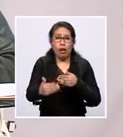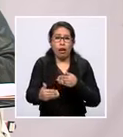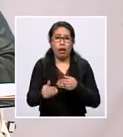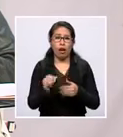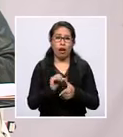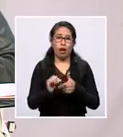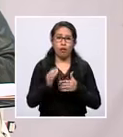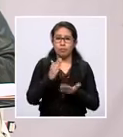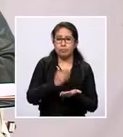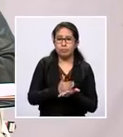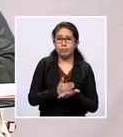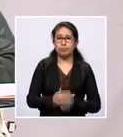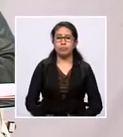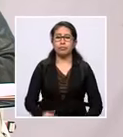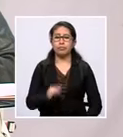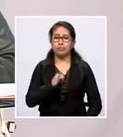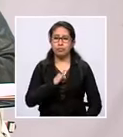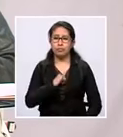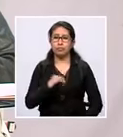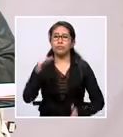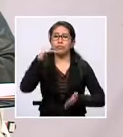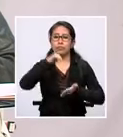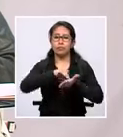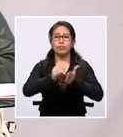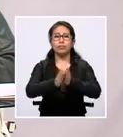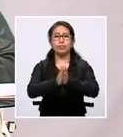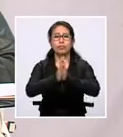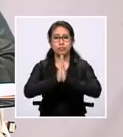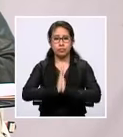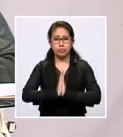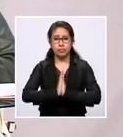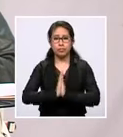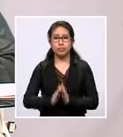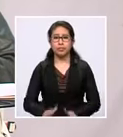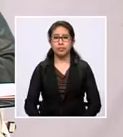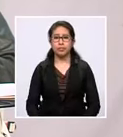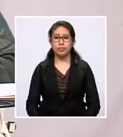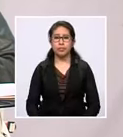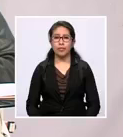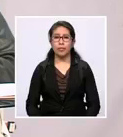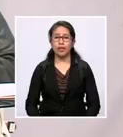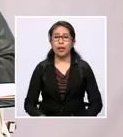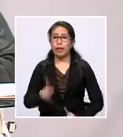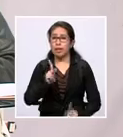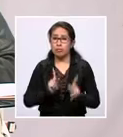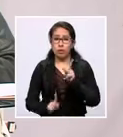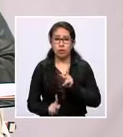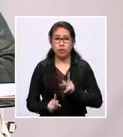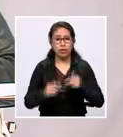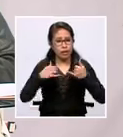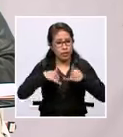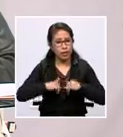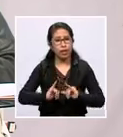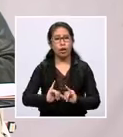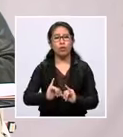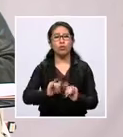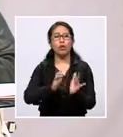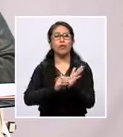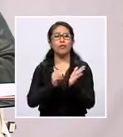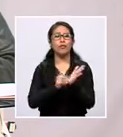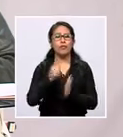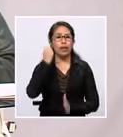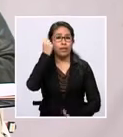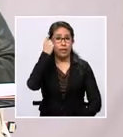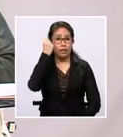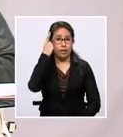yo nuevamente exhortó aquellos que todavía no han entendido que esta es una